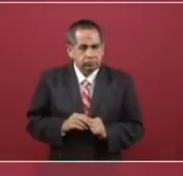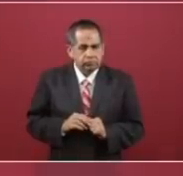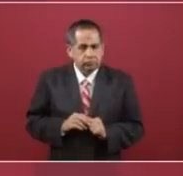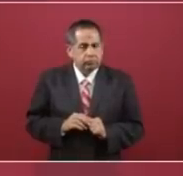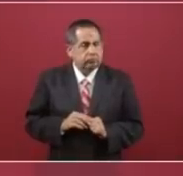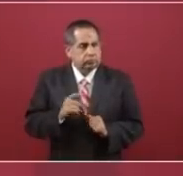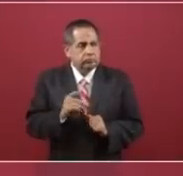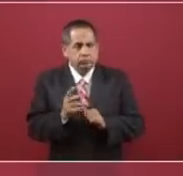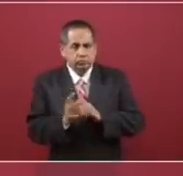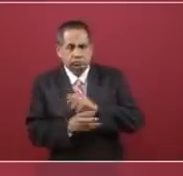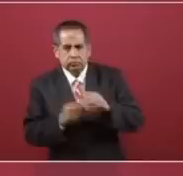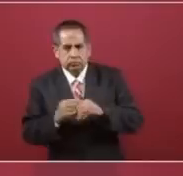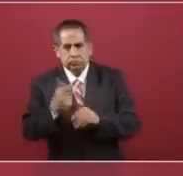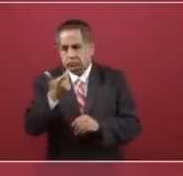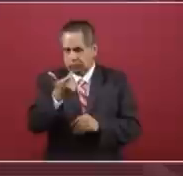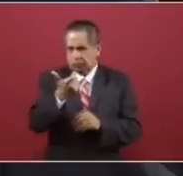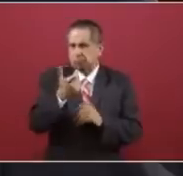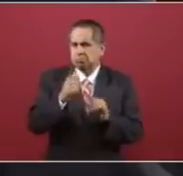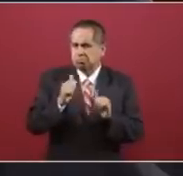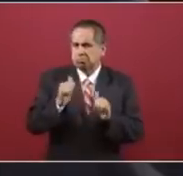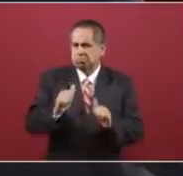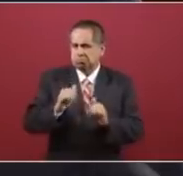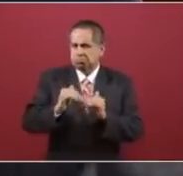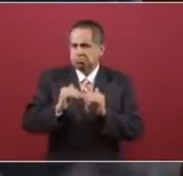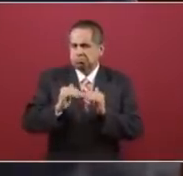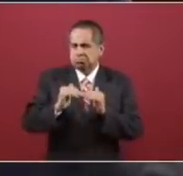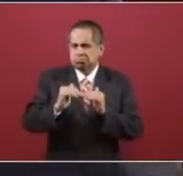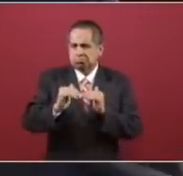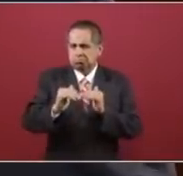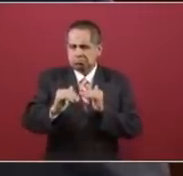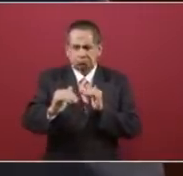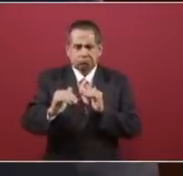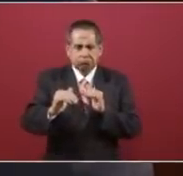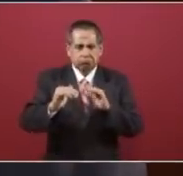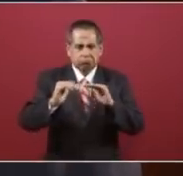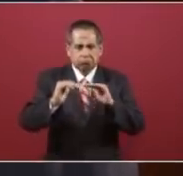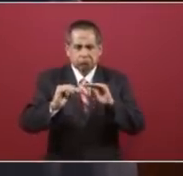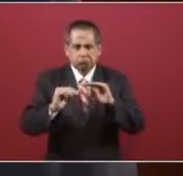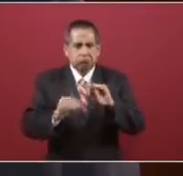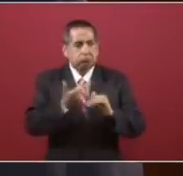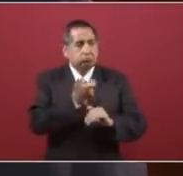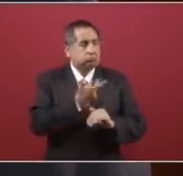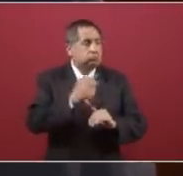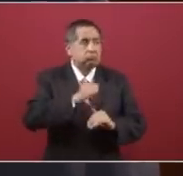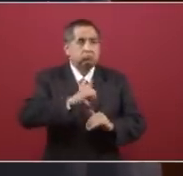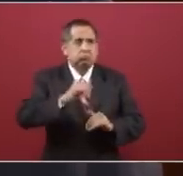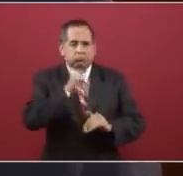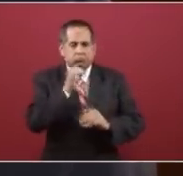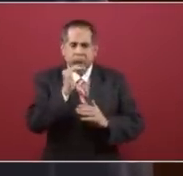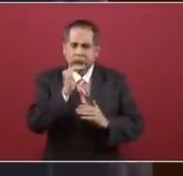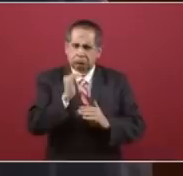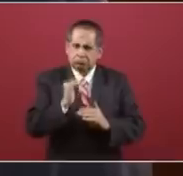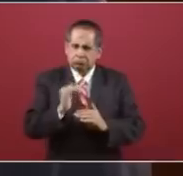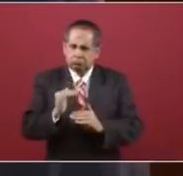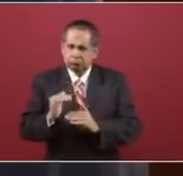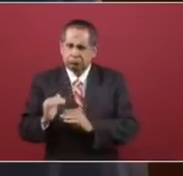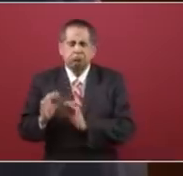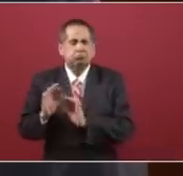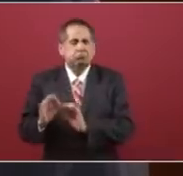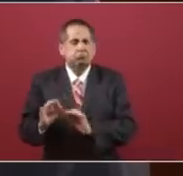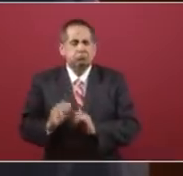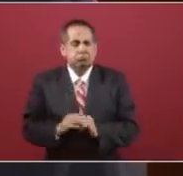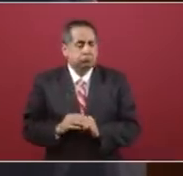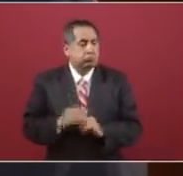se ha recuperado el peso, eh ha bajado la inflación, eh